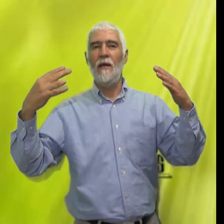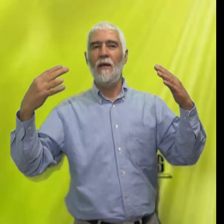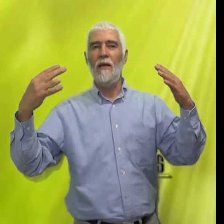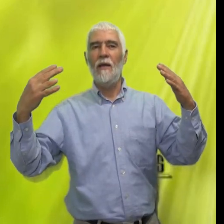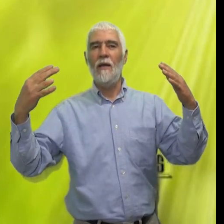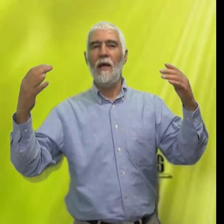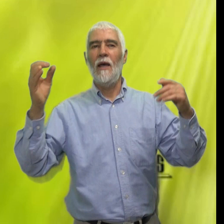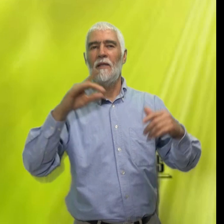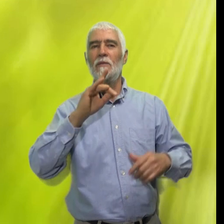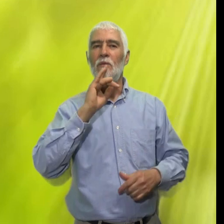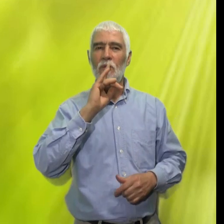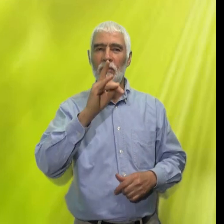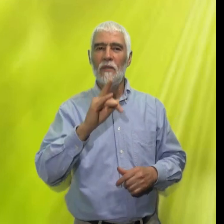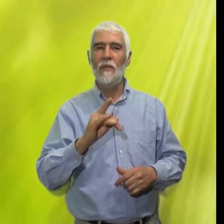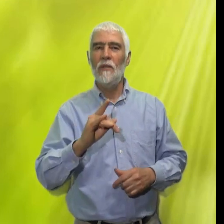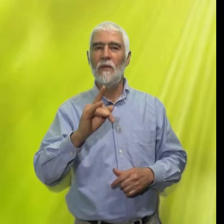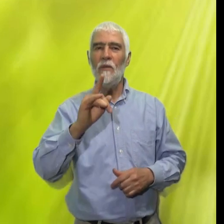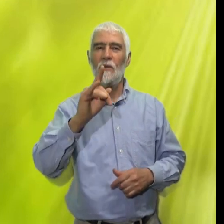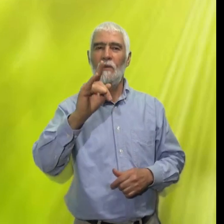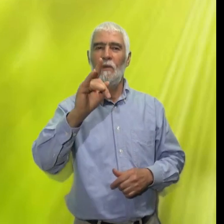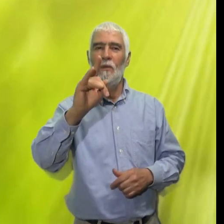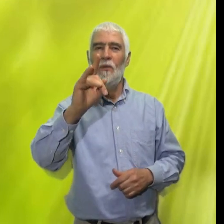grande eres tú.